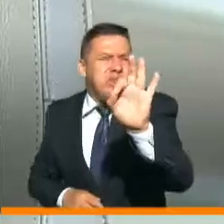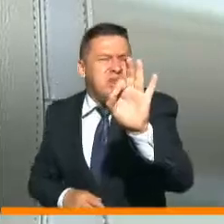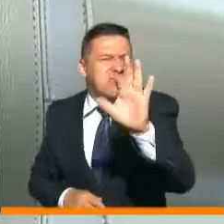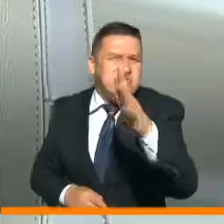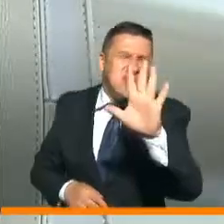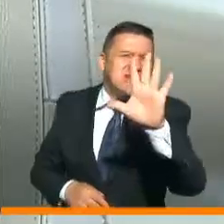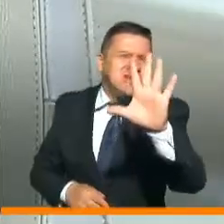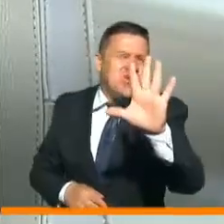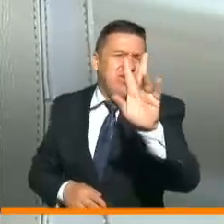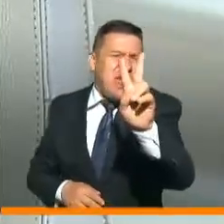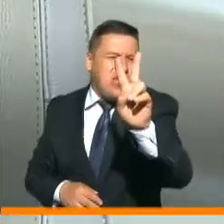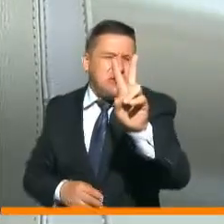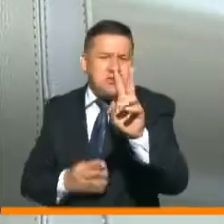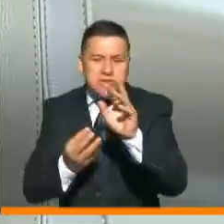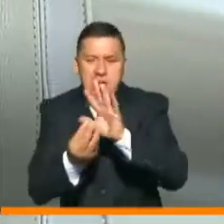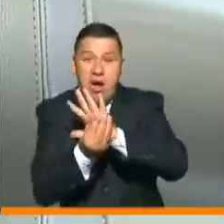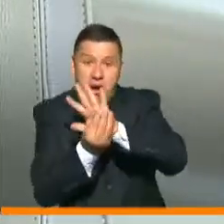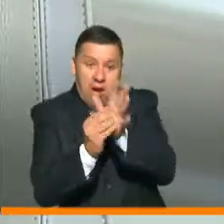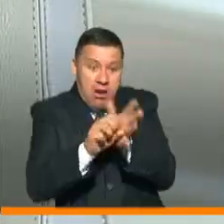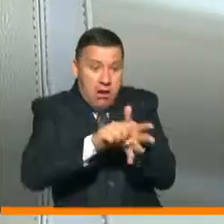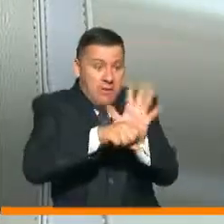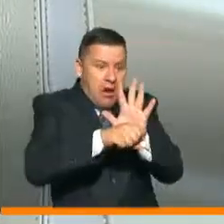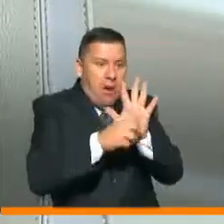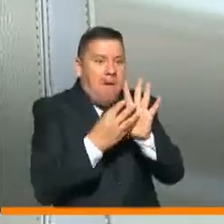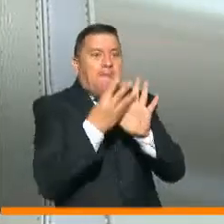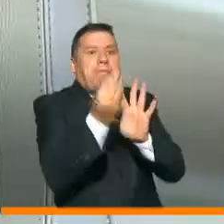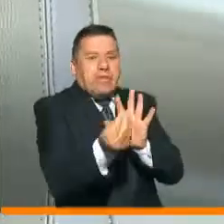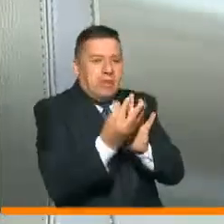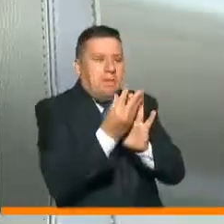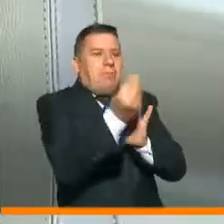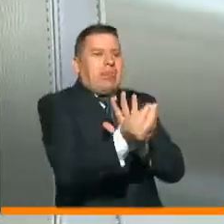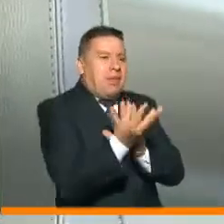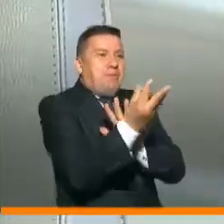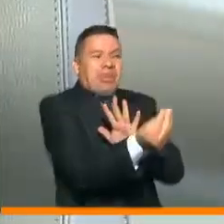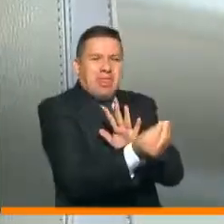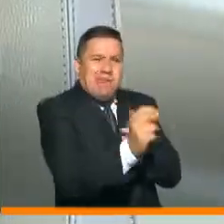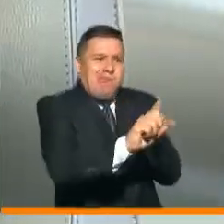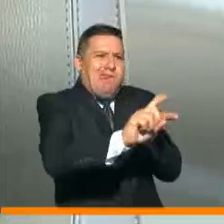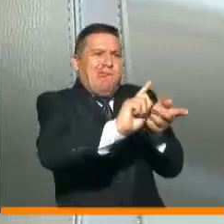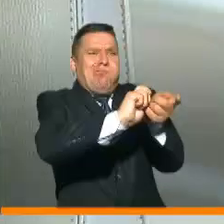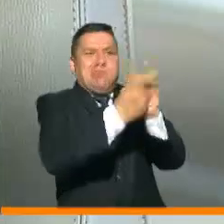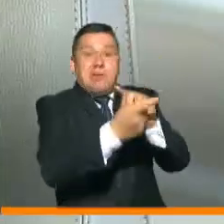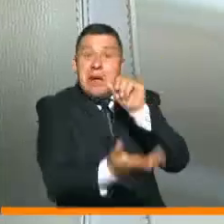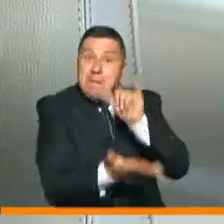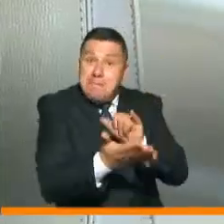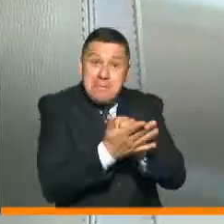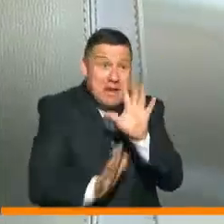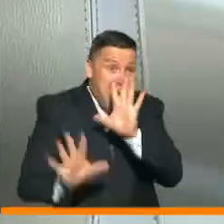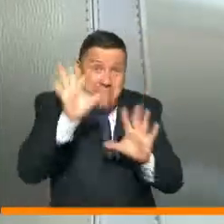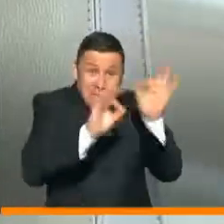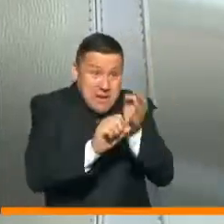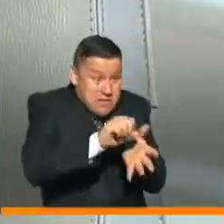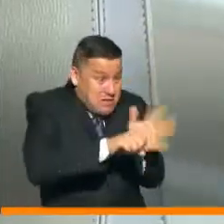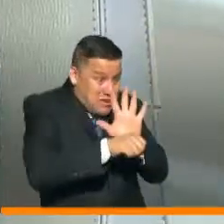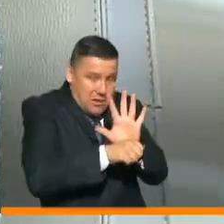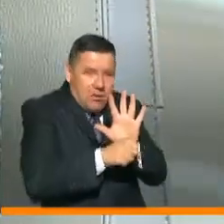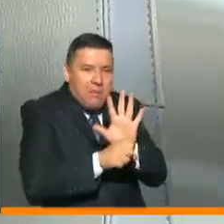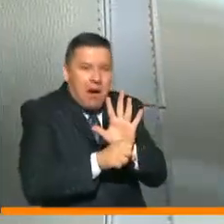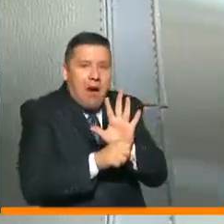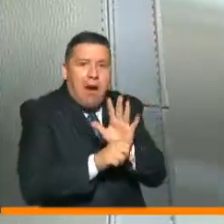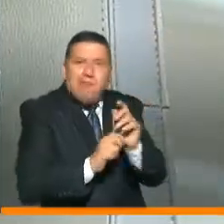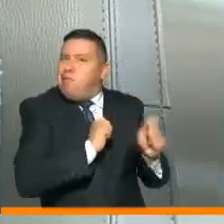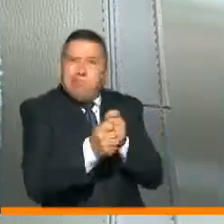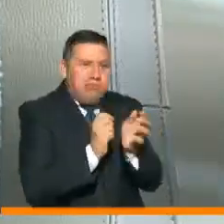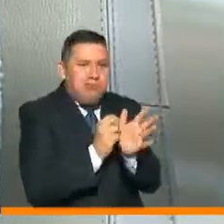50, 52 linajes del virus SARS-CoV-2. Estamos hablando de que se trata del mismo virus que causa